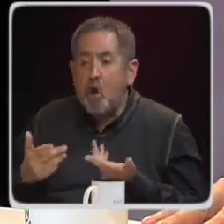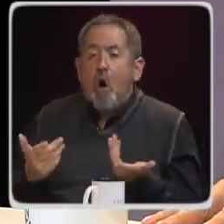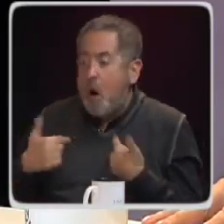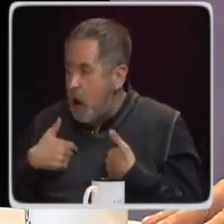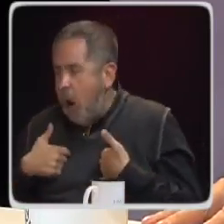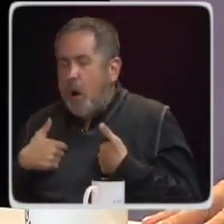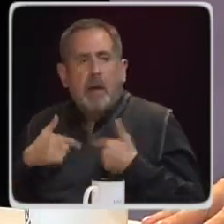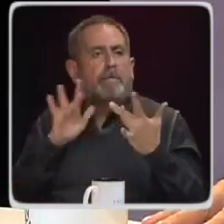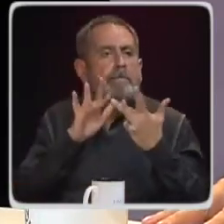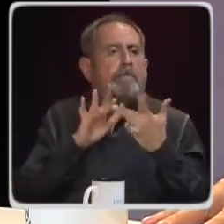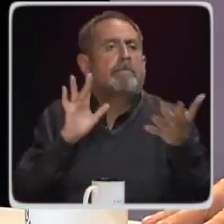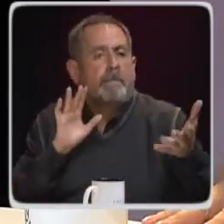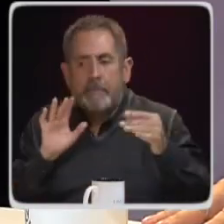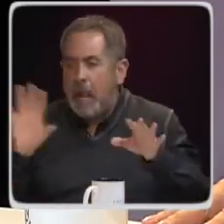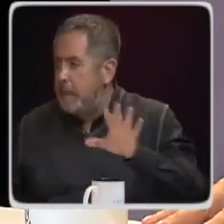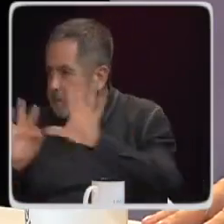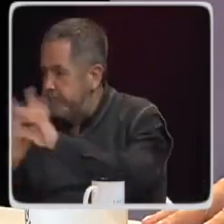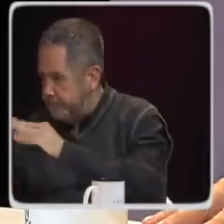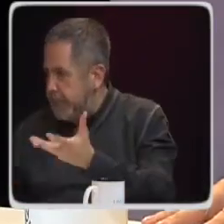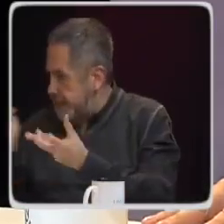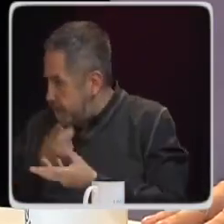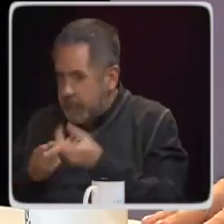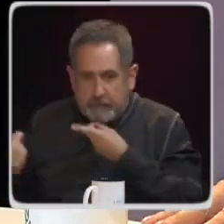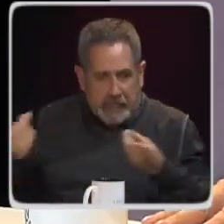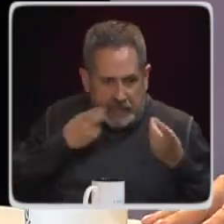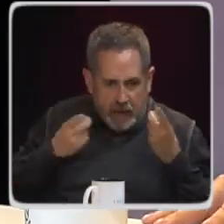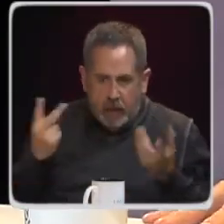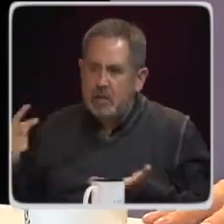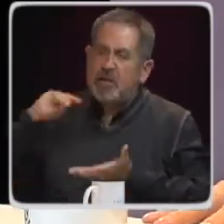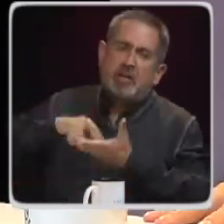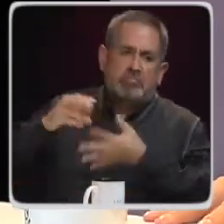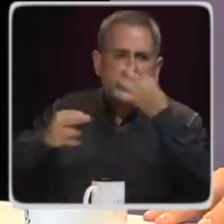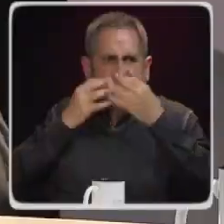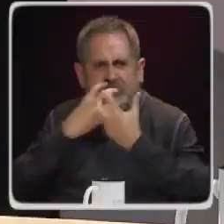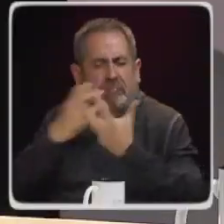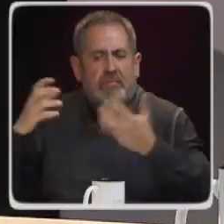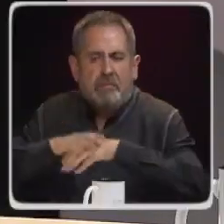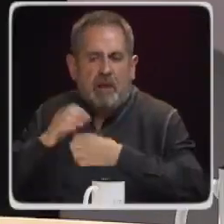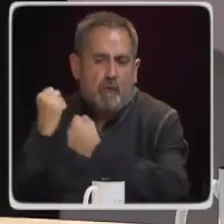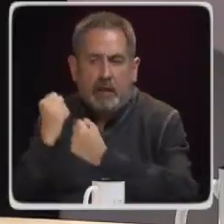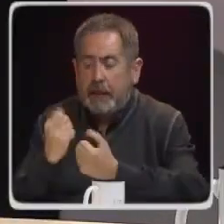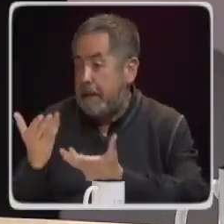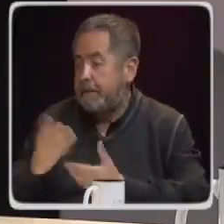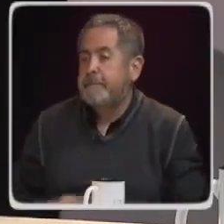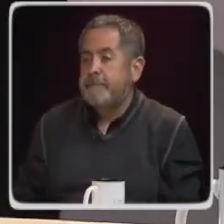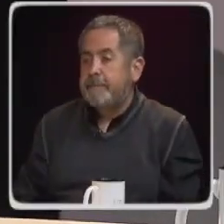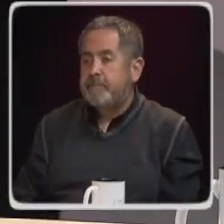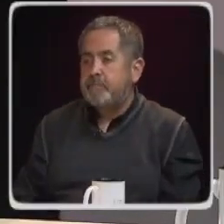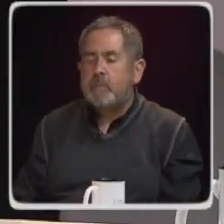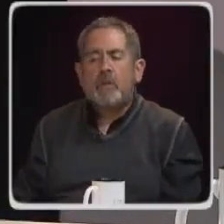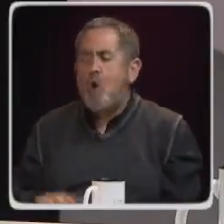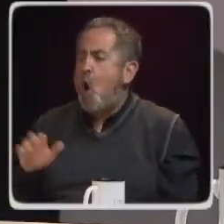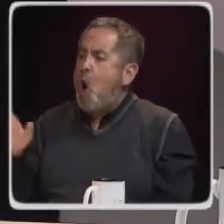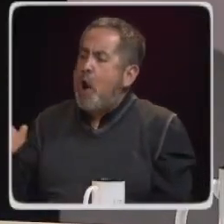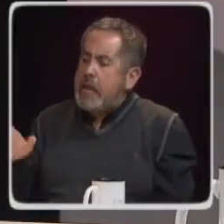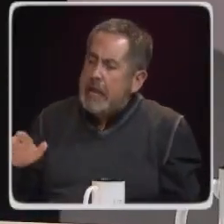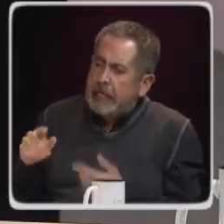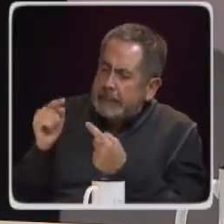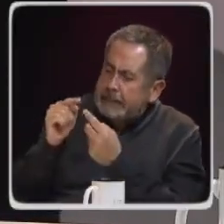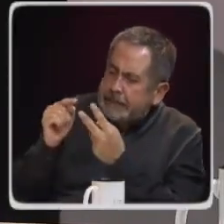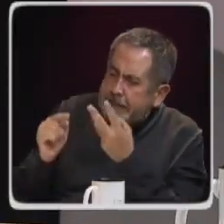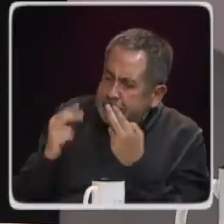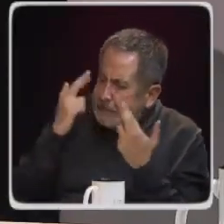de la discusión. Y creo que nos ha ido muy bien, porque la Comisión de Atención a Grupos Vulnerables ahora cuenta con una gran